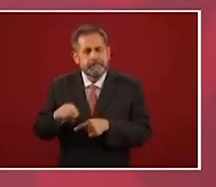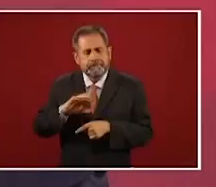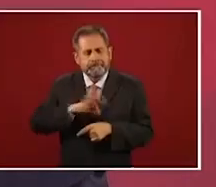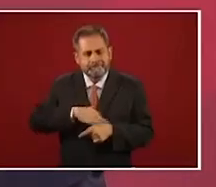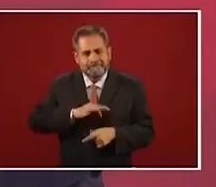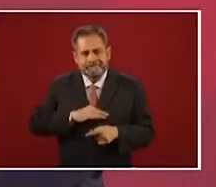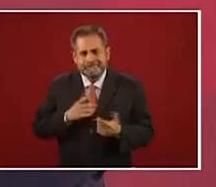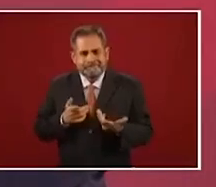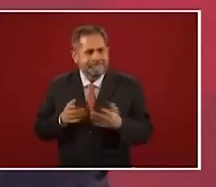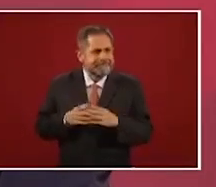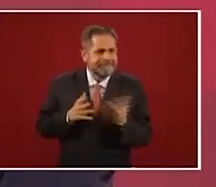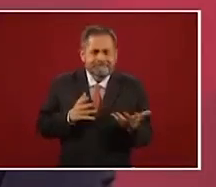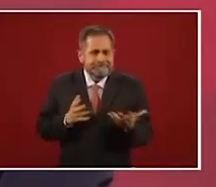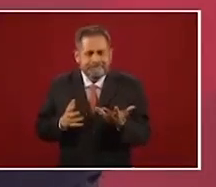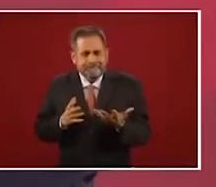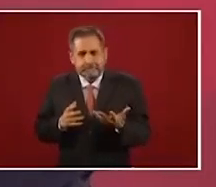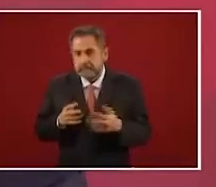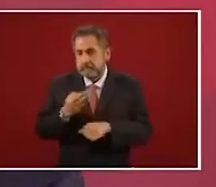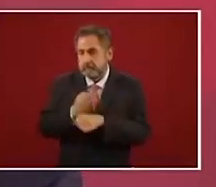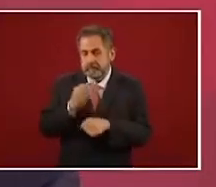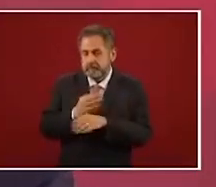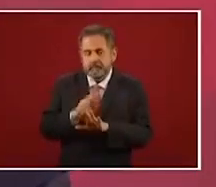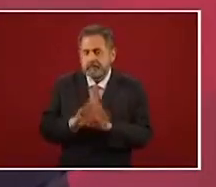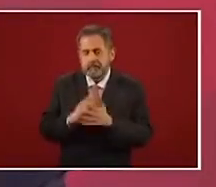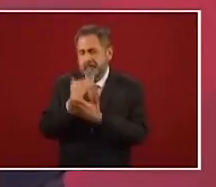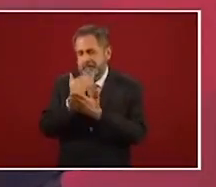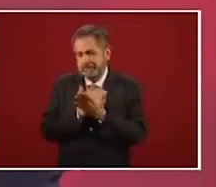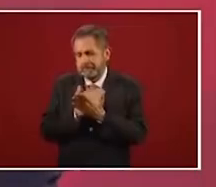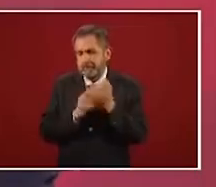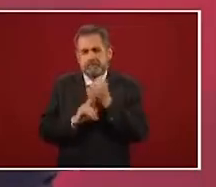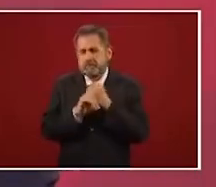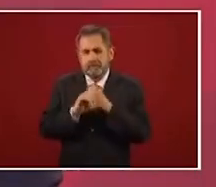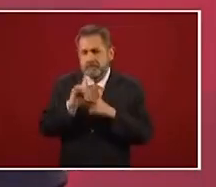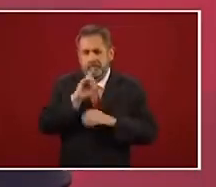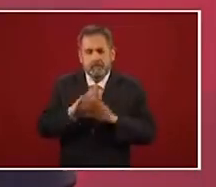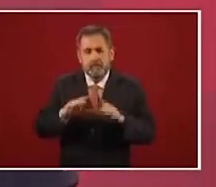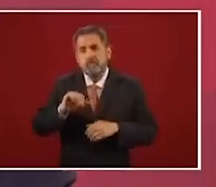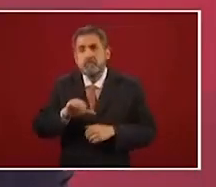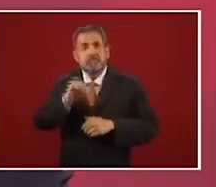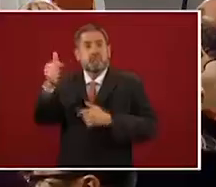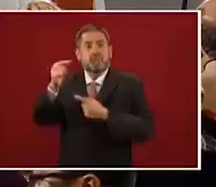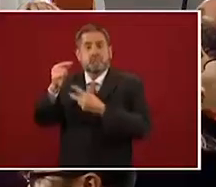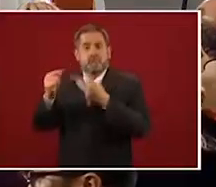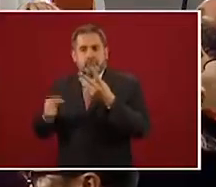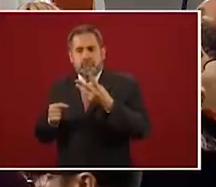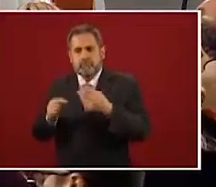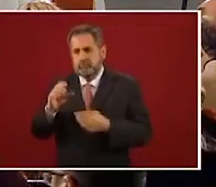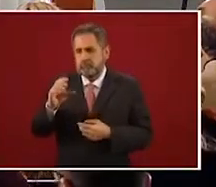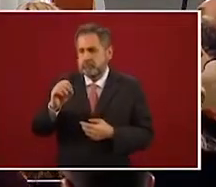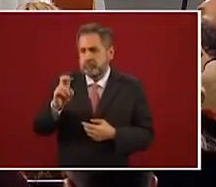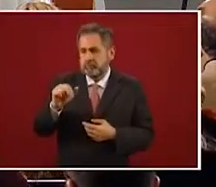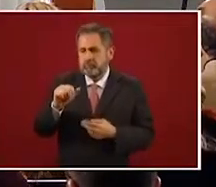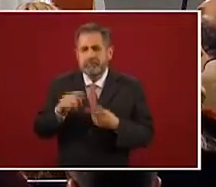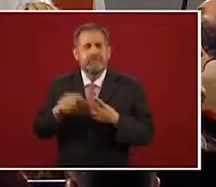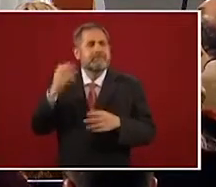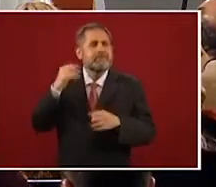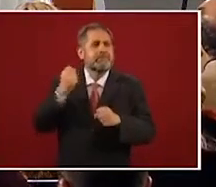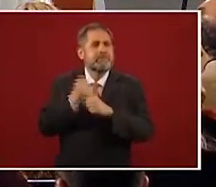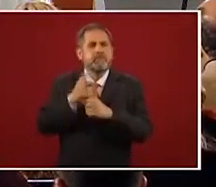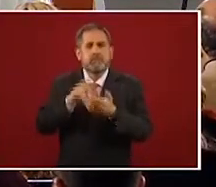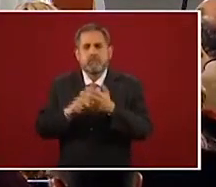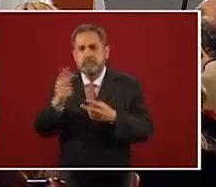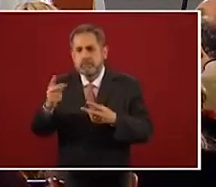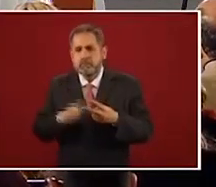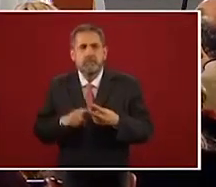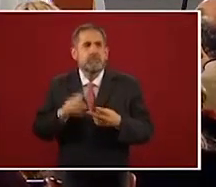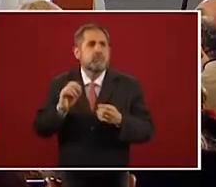momento sugiere que es mucho menor el problema comparado con otros coronavirus como el del SARS 2002 o el